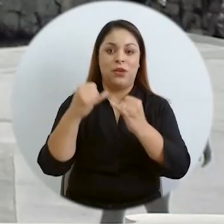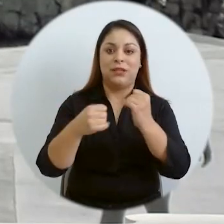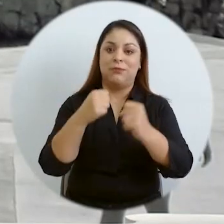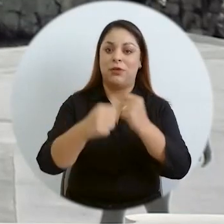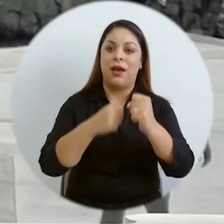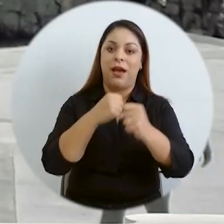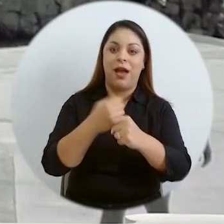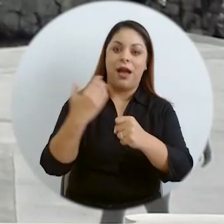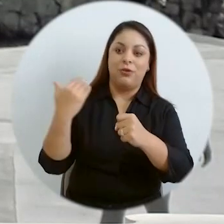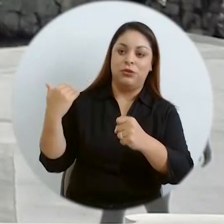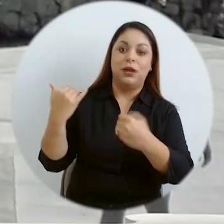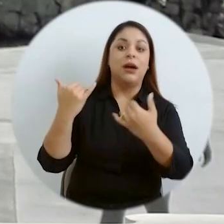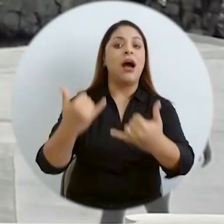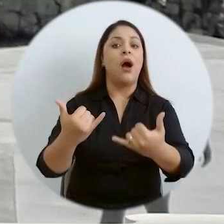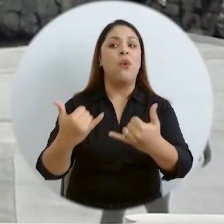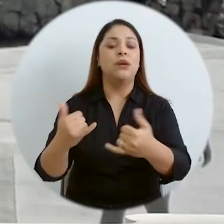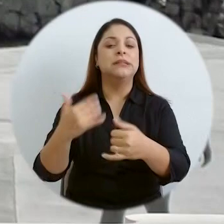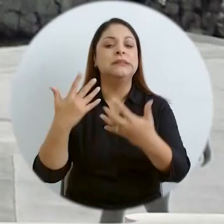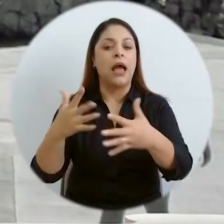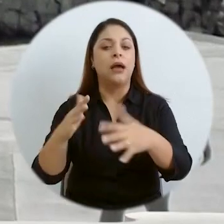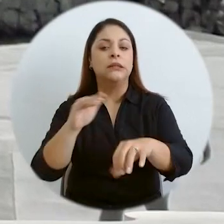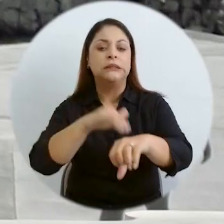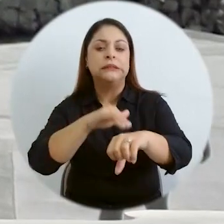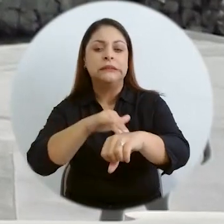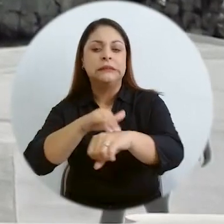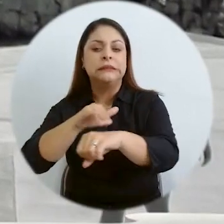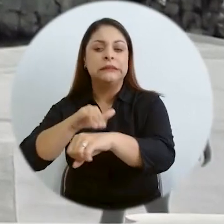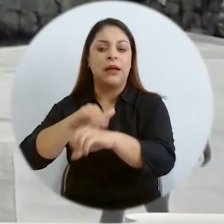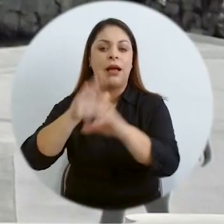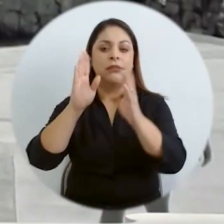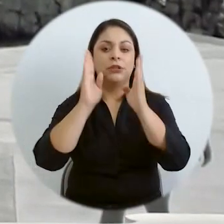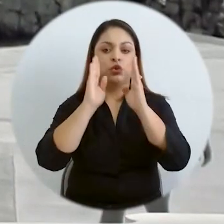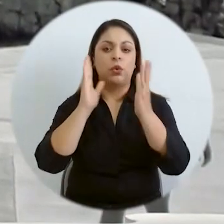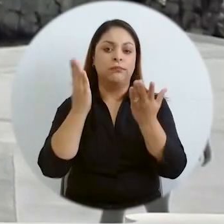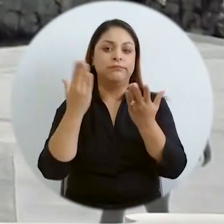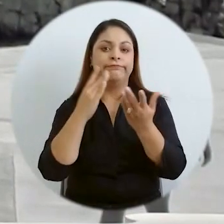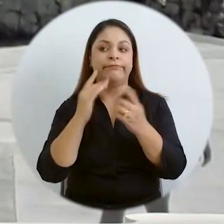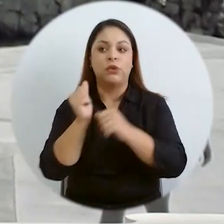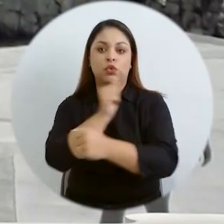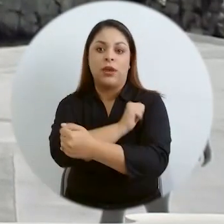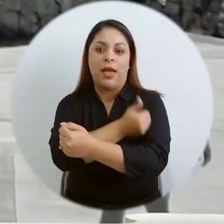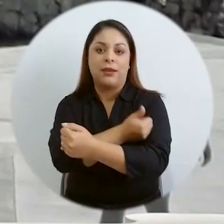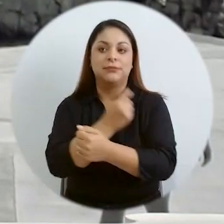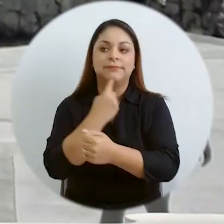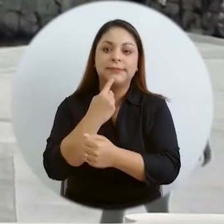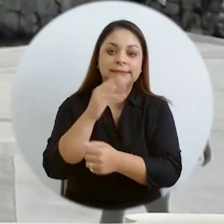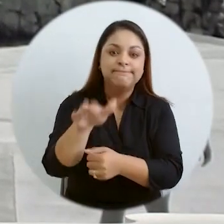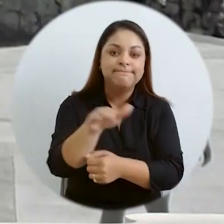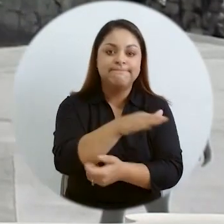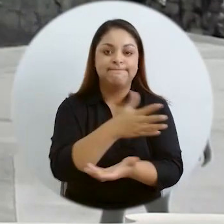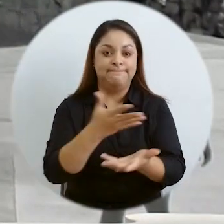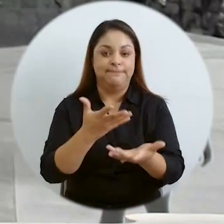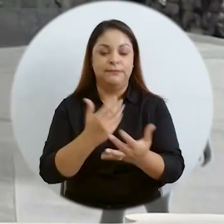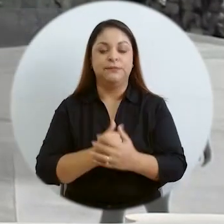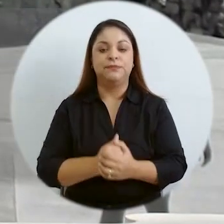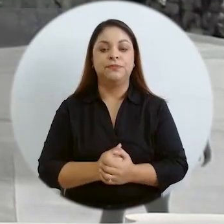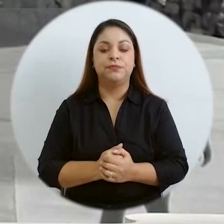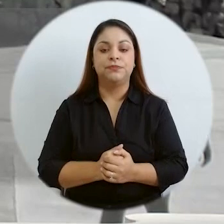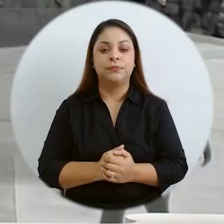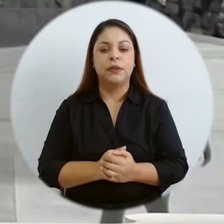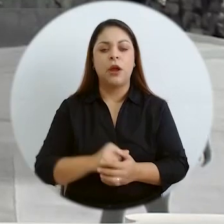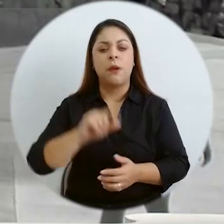que hoy pues hay un llamado de atención de las diferentes autoridades relacionadas con este tema. Ahora, la